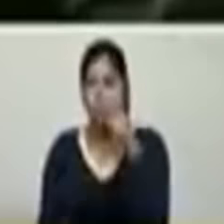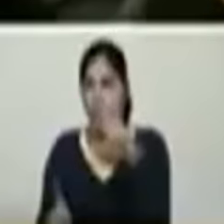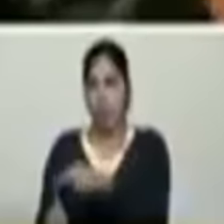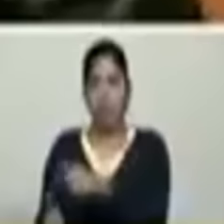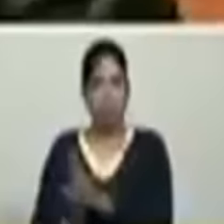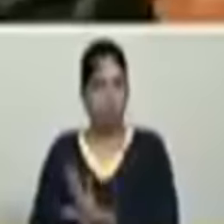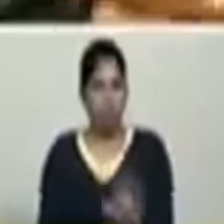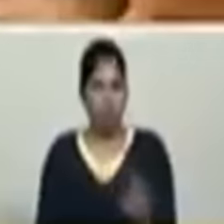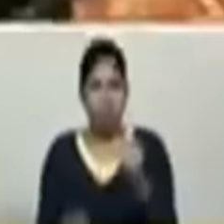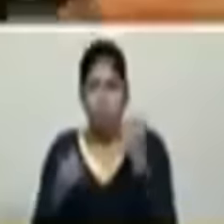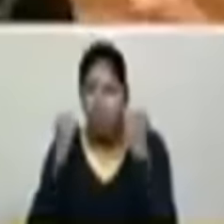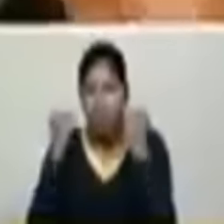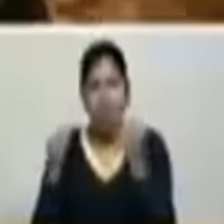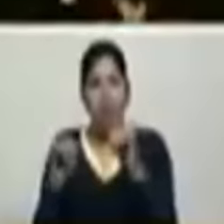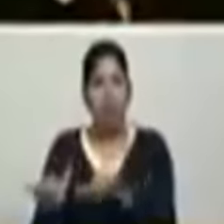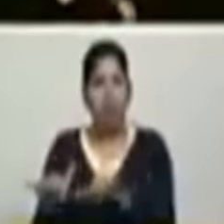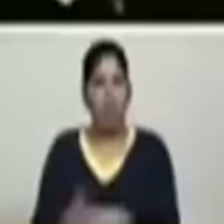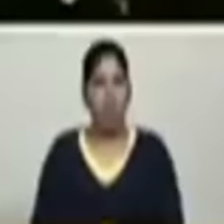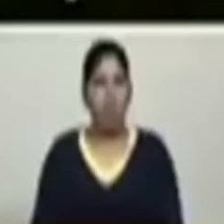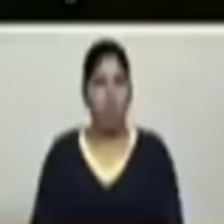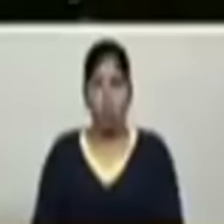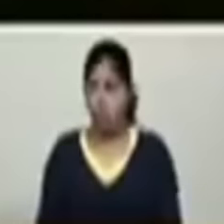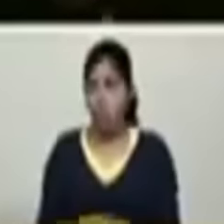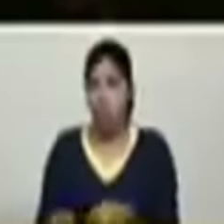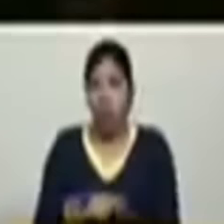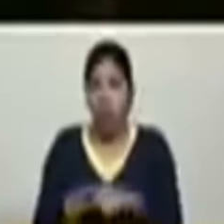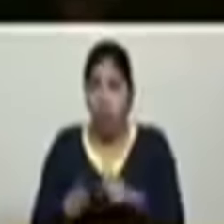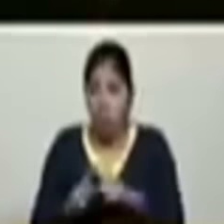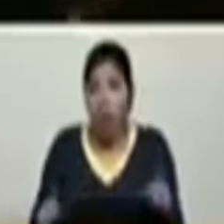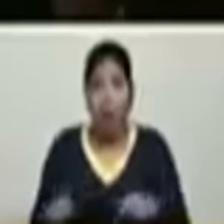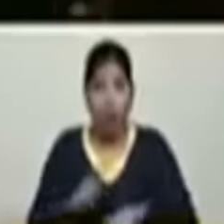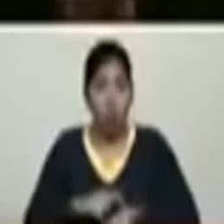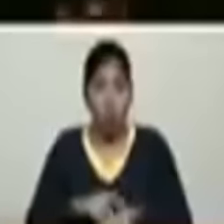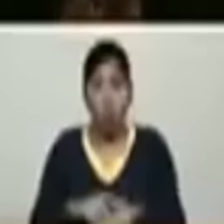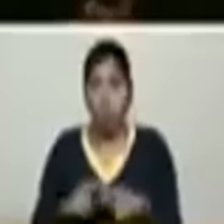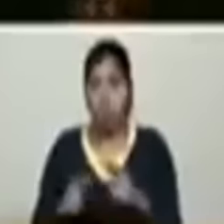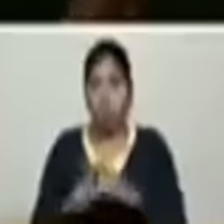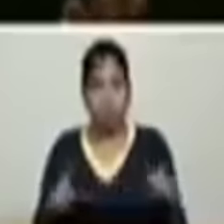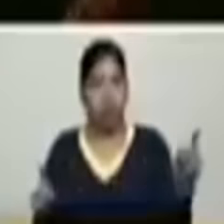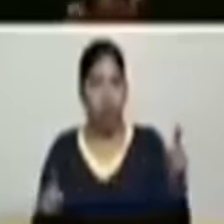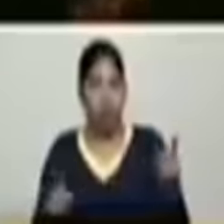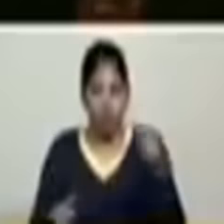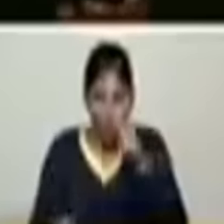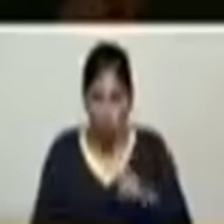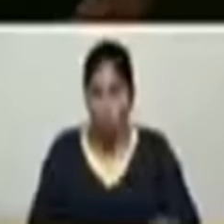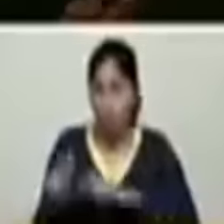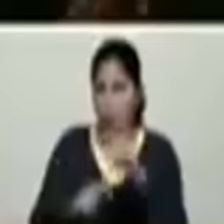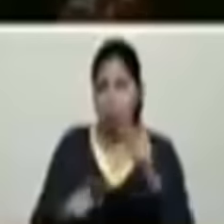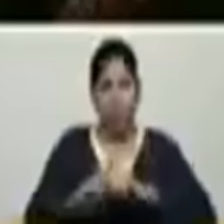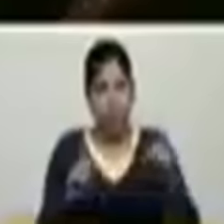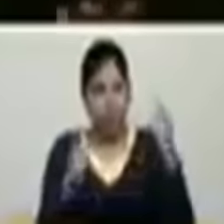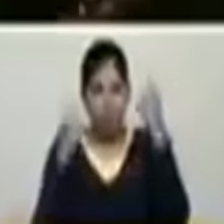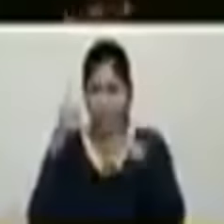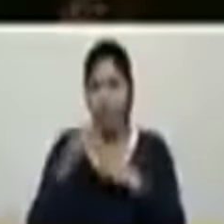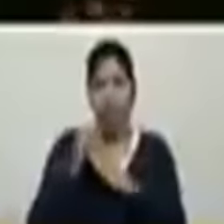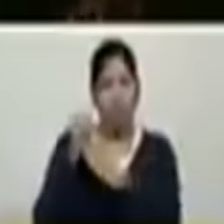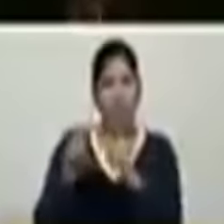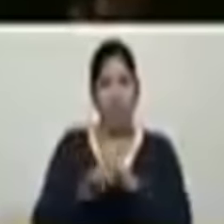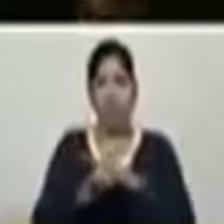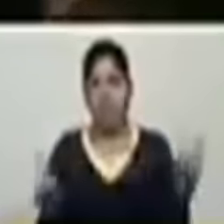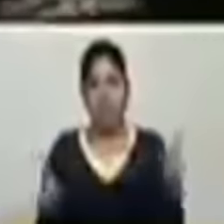que siguen siendo el mejor país, mientras el 63% considera que la migración tiene causas económicas por mejor calidad de vida y la